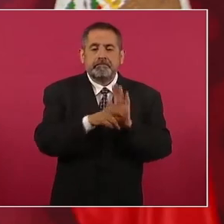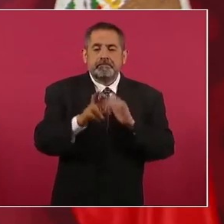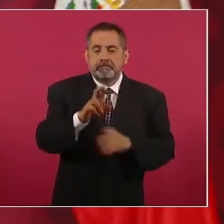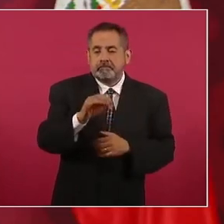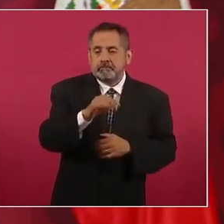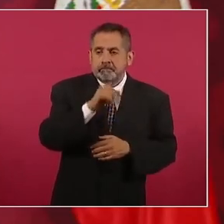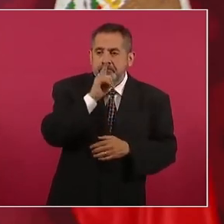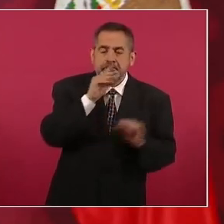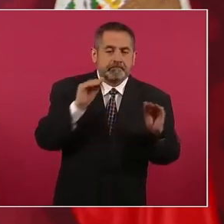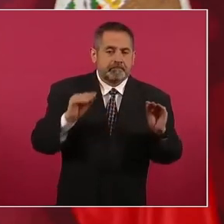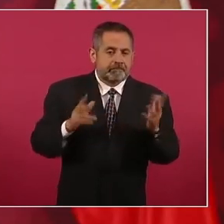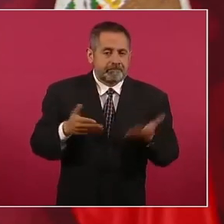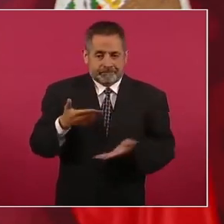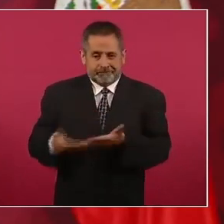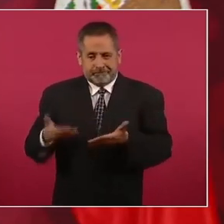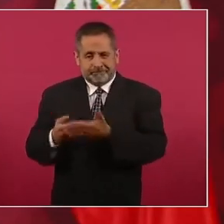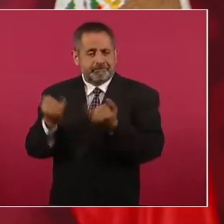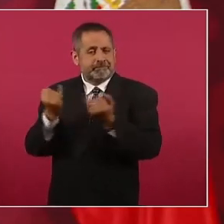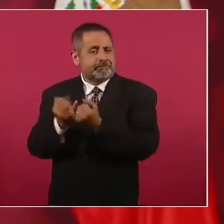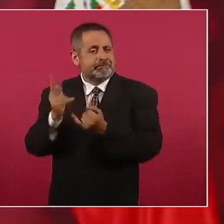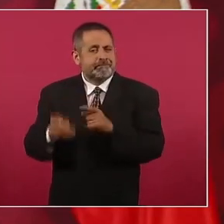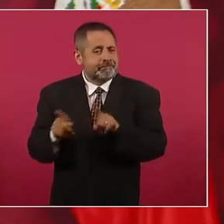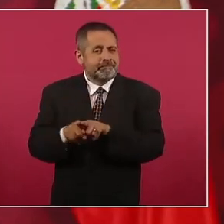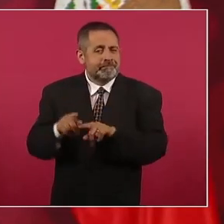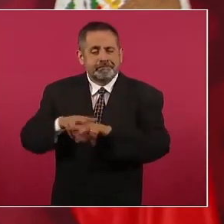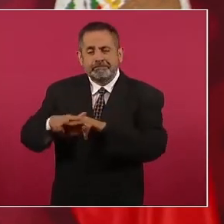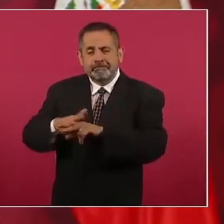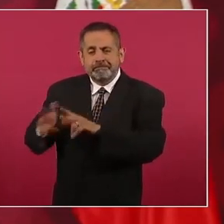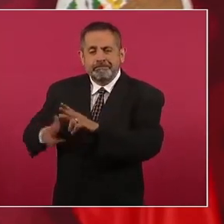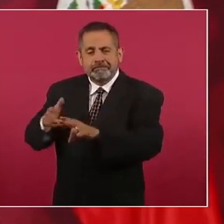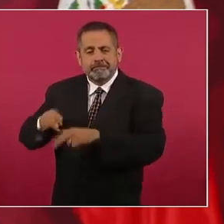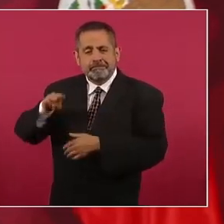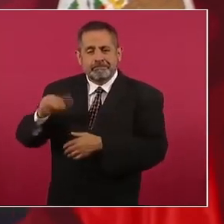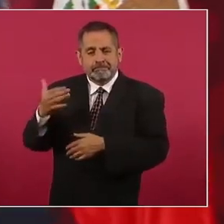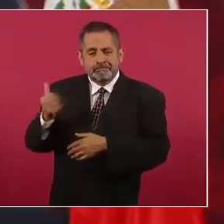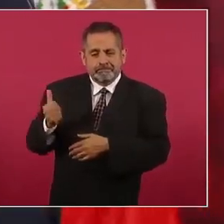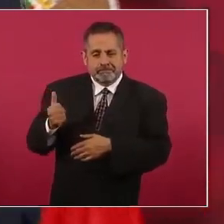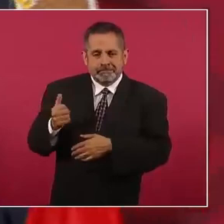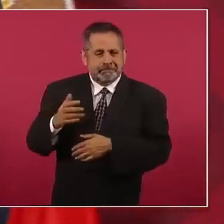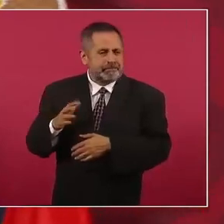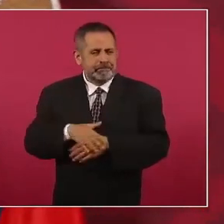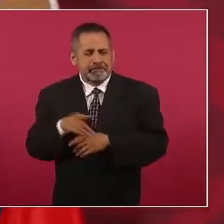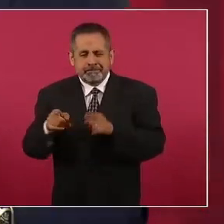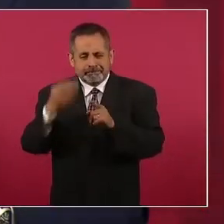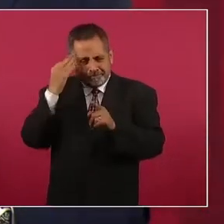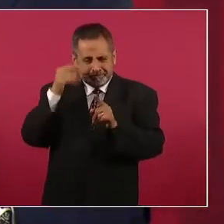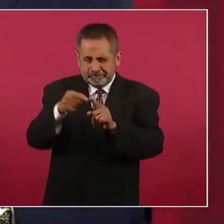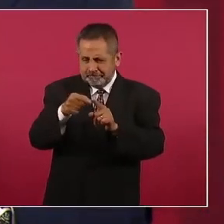Entonces, ahora con lo del Tren Maya, ¿por qué es el tramo 5?